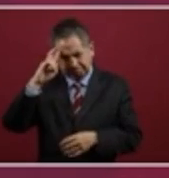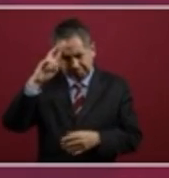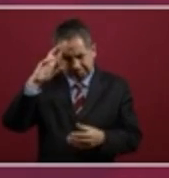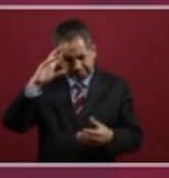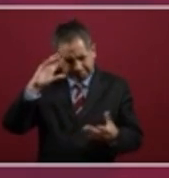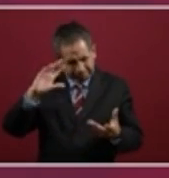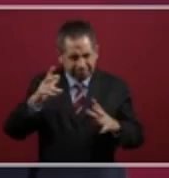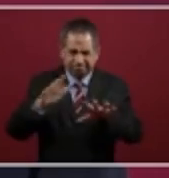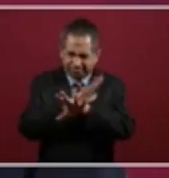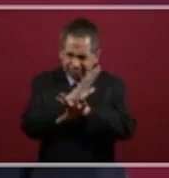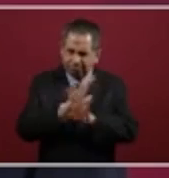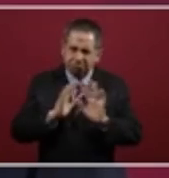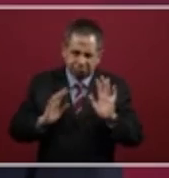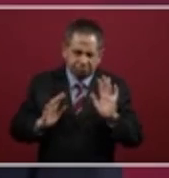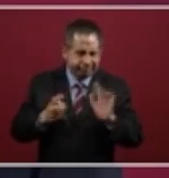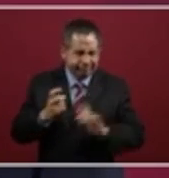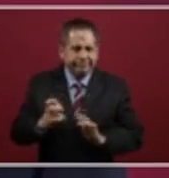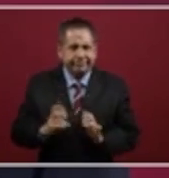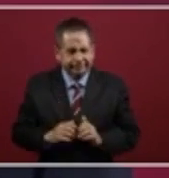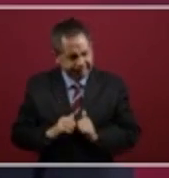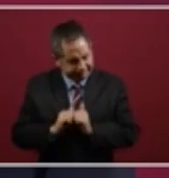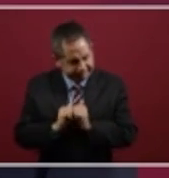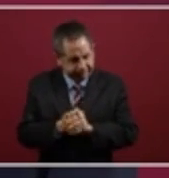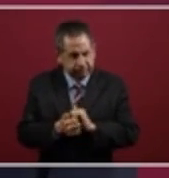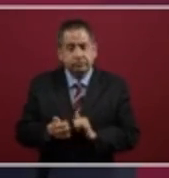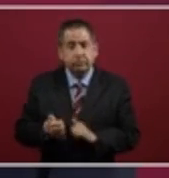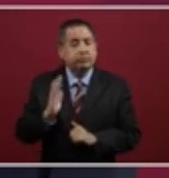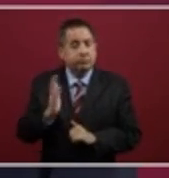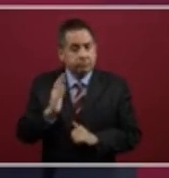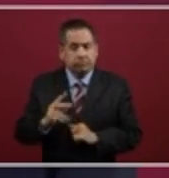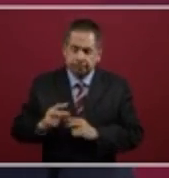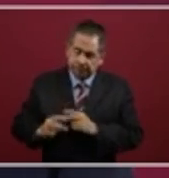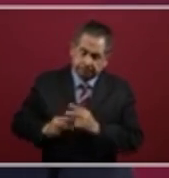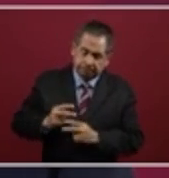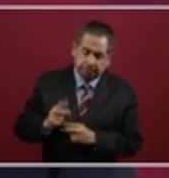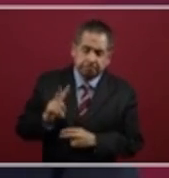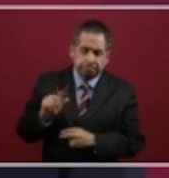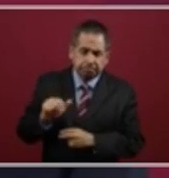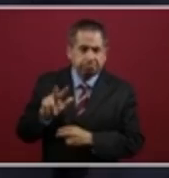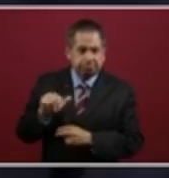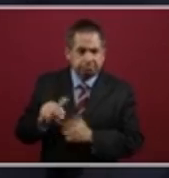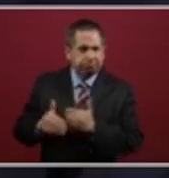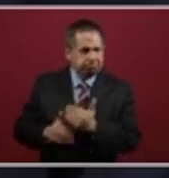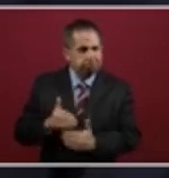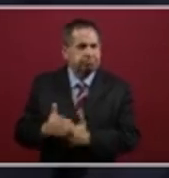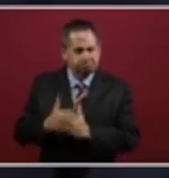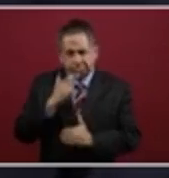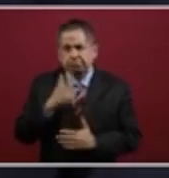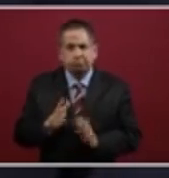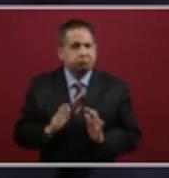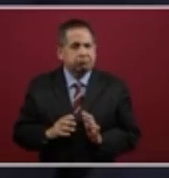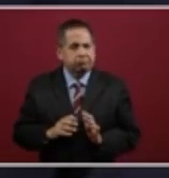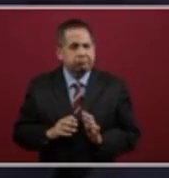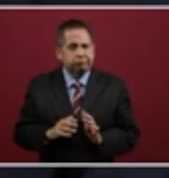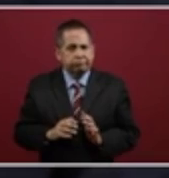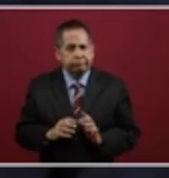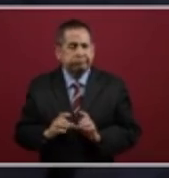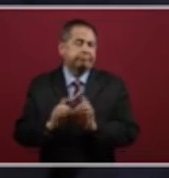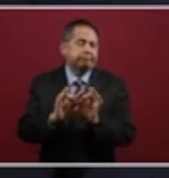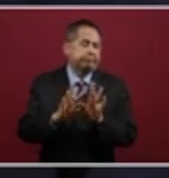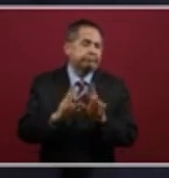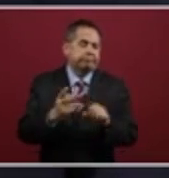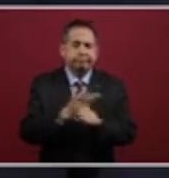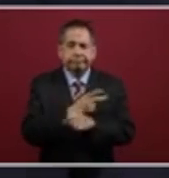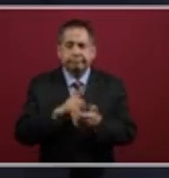¿Sí? Y eso se ha venido logrando. ¿Sí? Lo que pasó